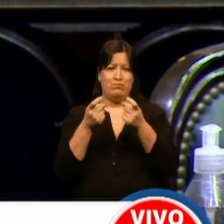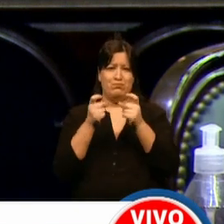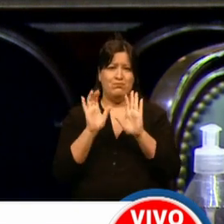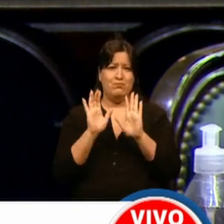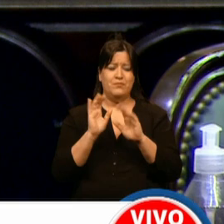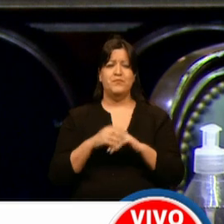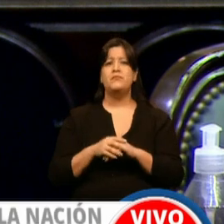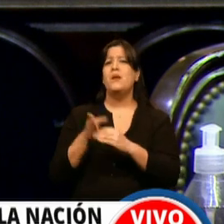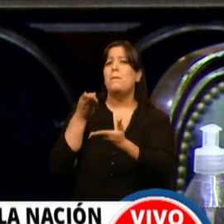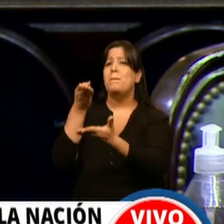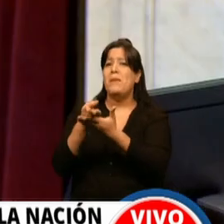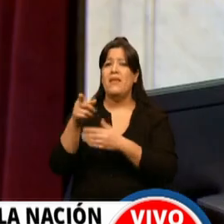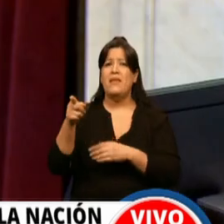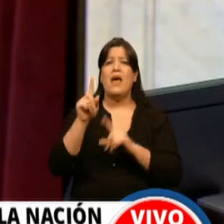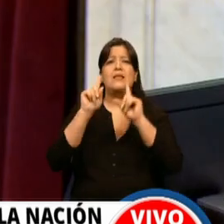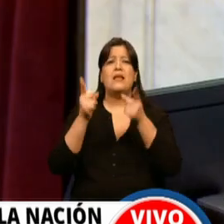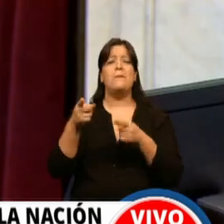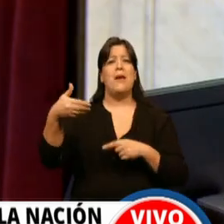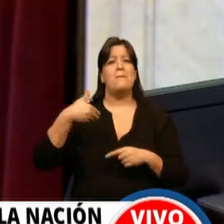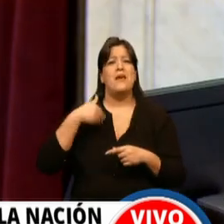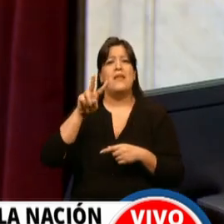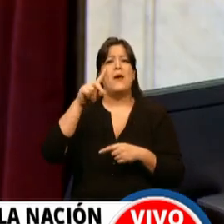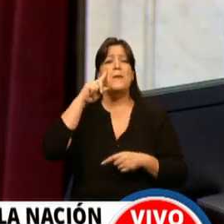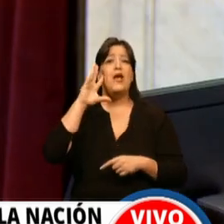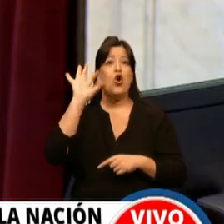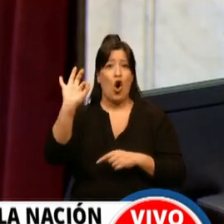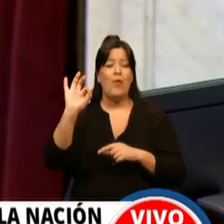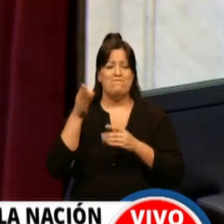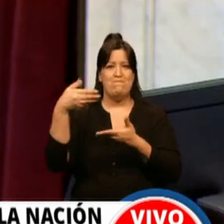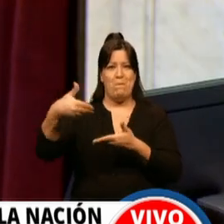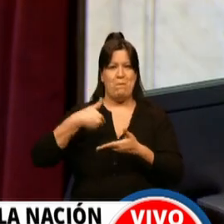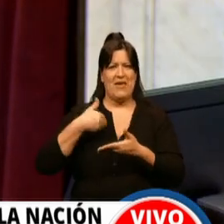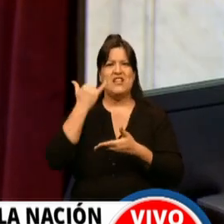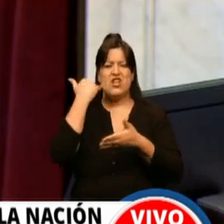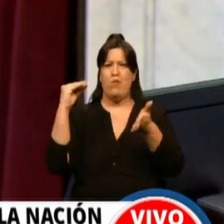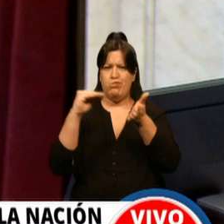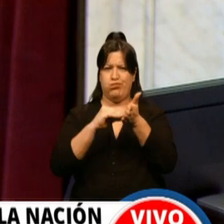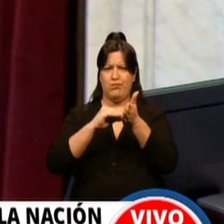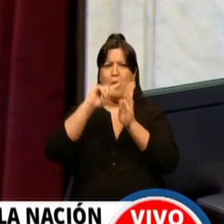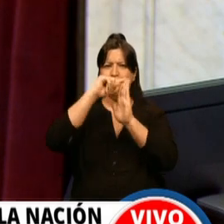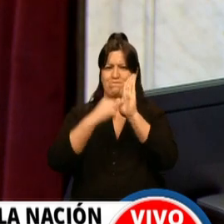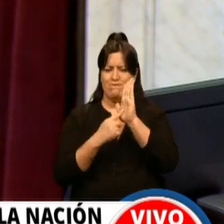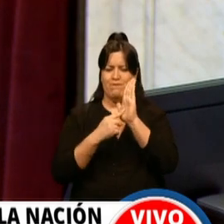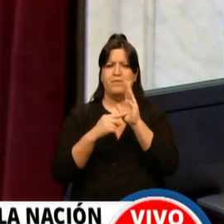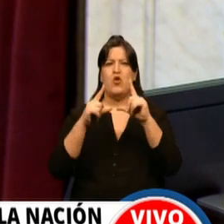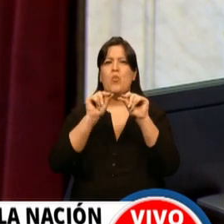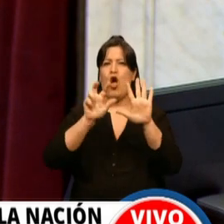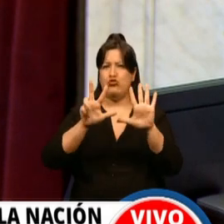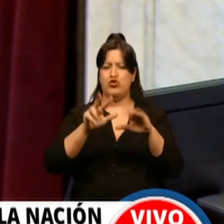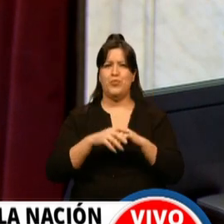hay un pedido de la diputada vigo también de votación nominal de este artículo que ya lo tenemos registrado diputada